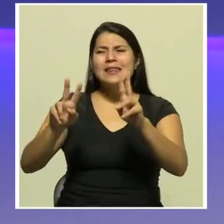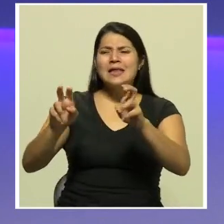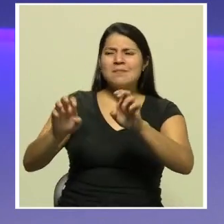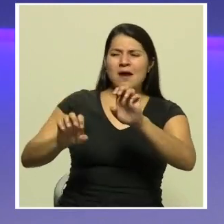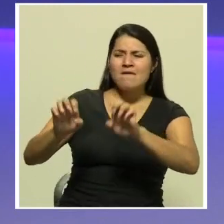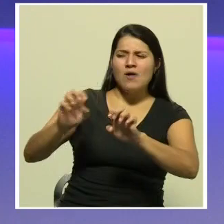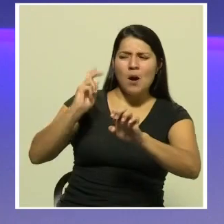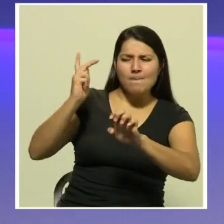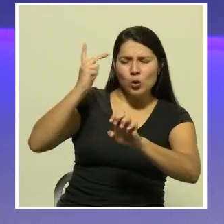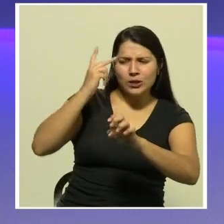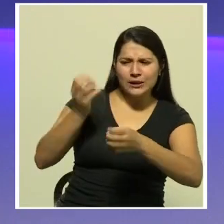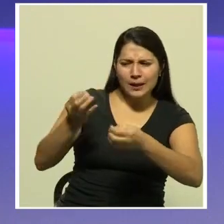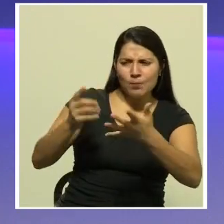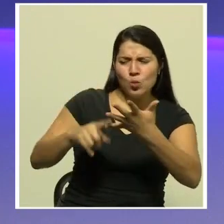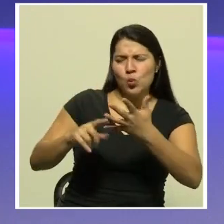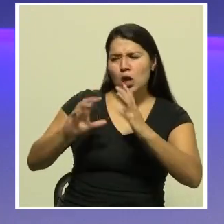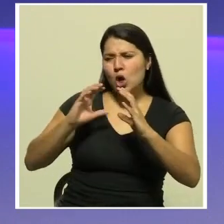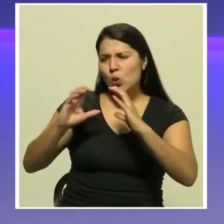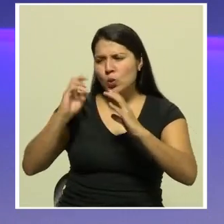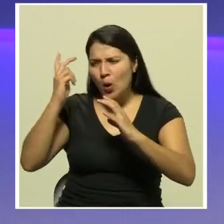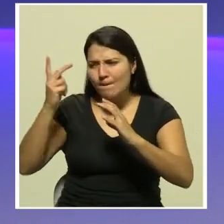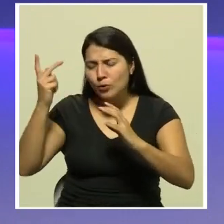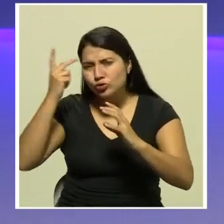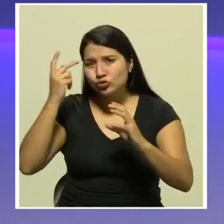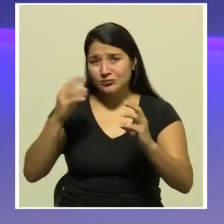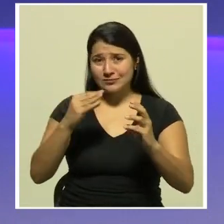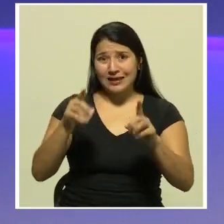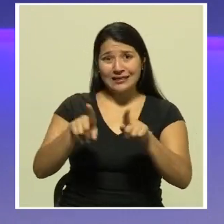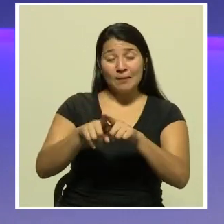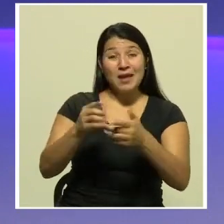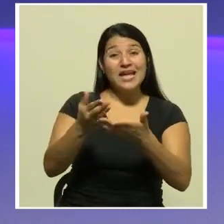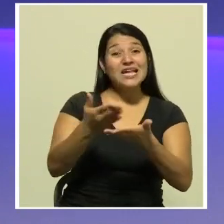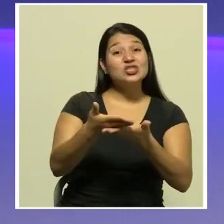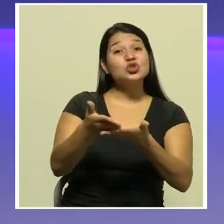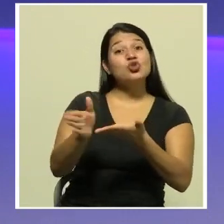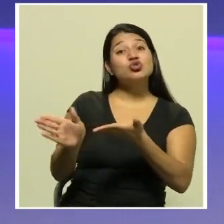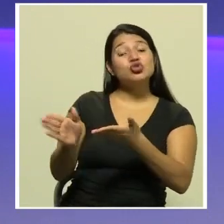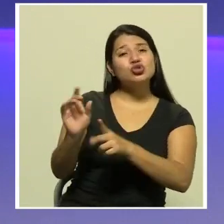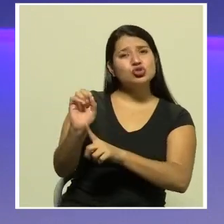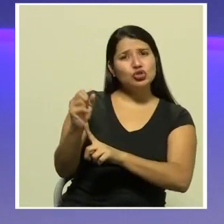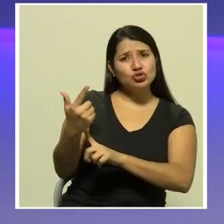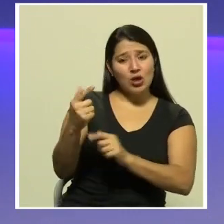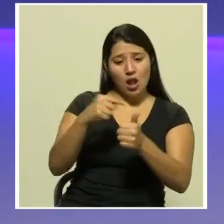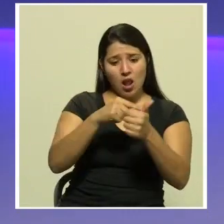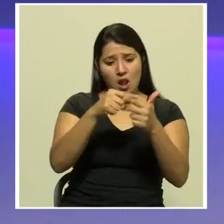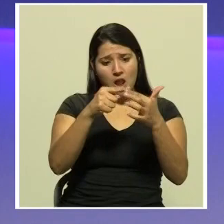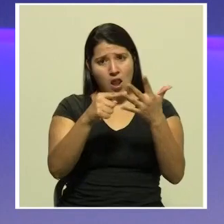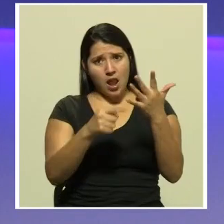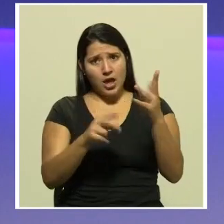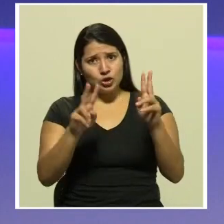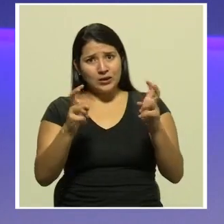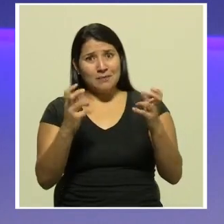pública, la comunicación política y la exclusión social adquieren enorme